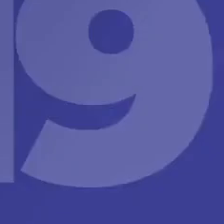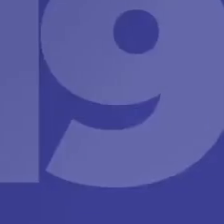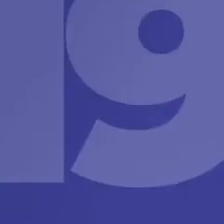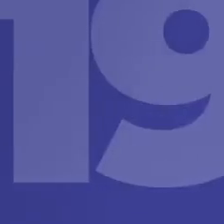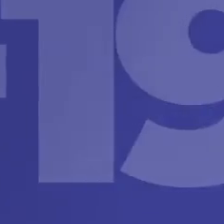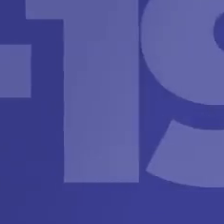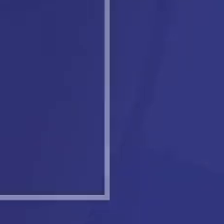Gracias.